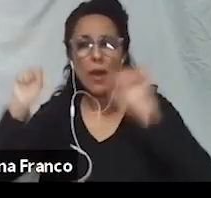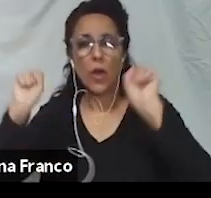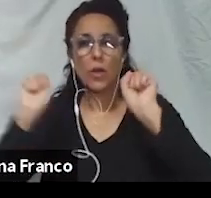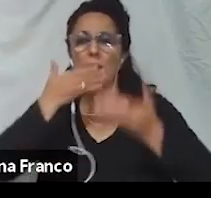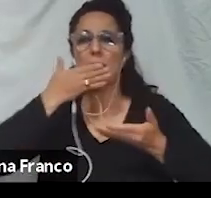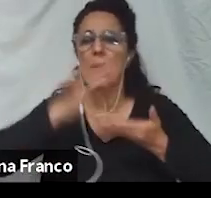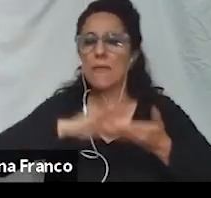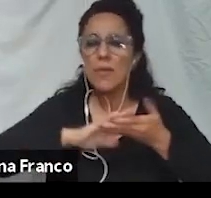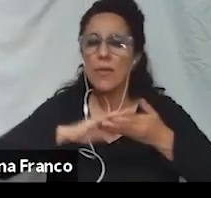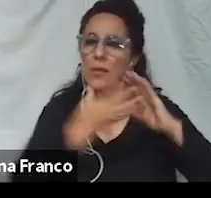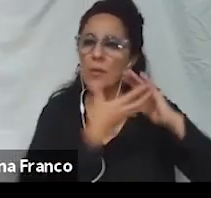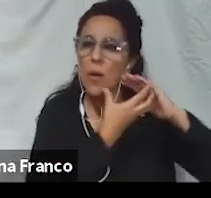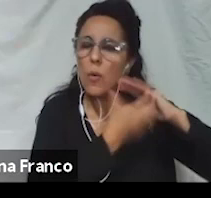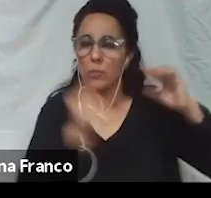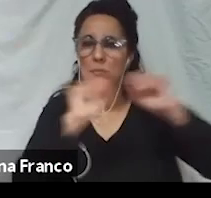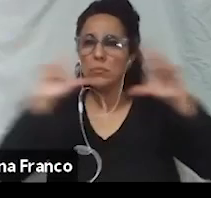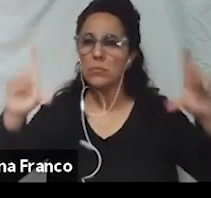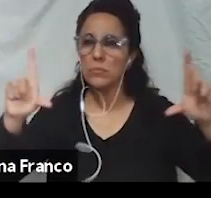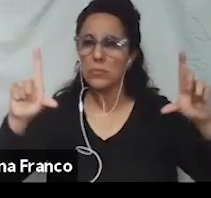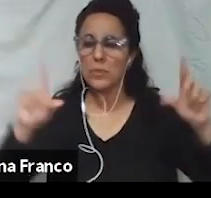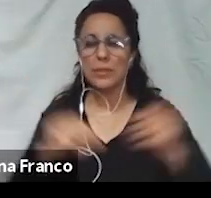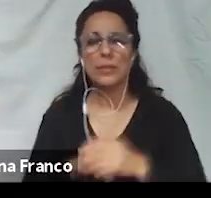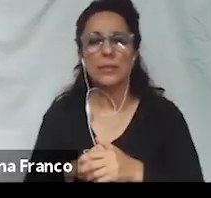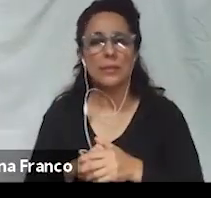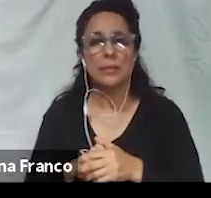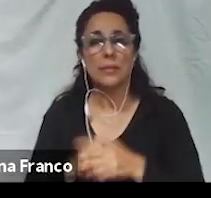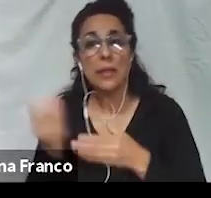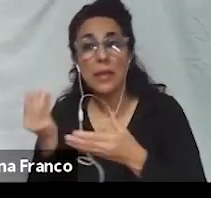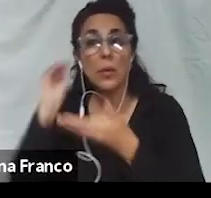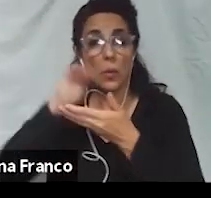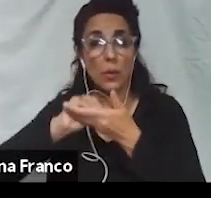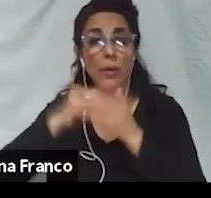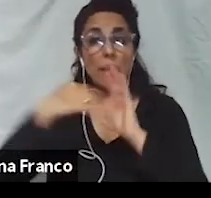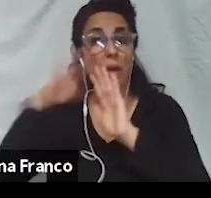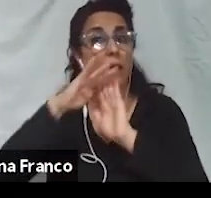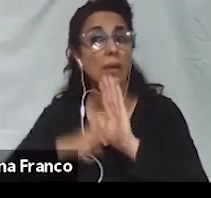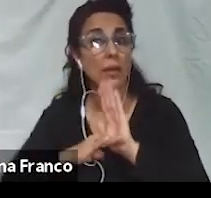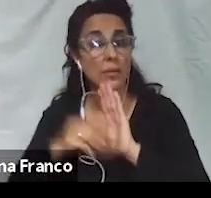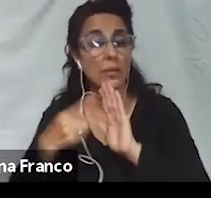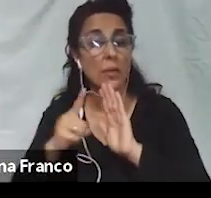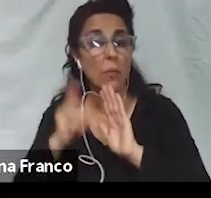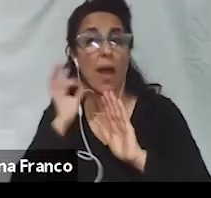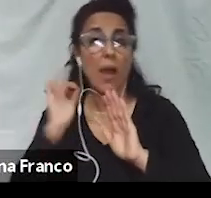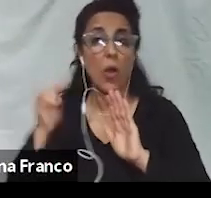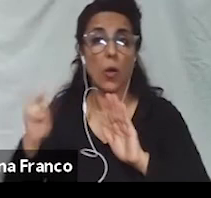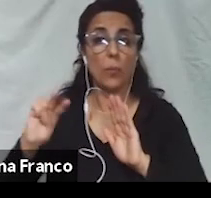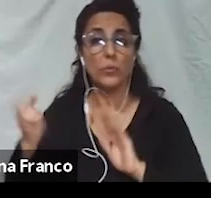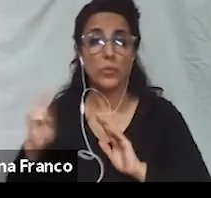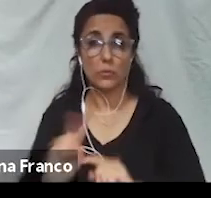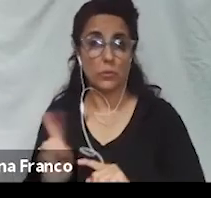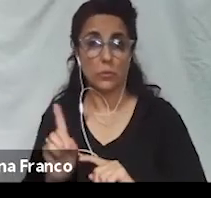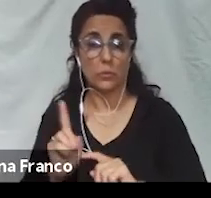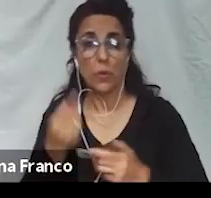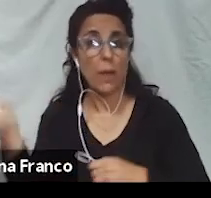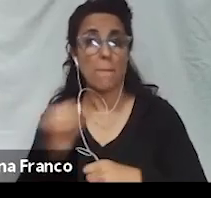una evidencia tan importante como una captura. Entonces nosotros lo incluiríamos como un requisito más que como algo